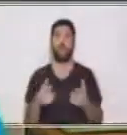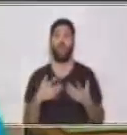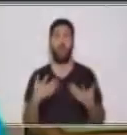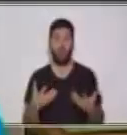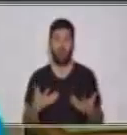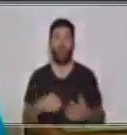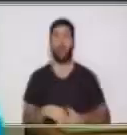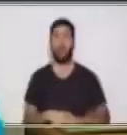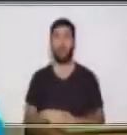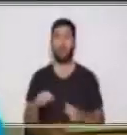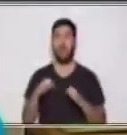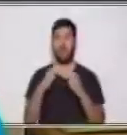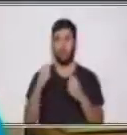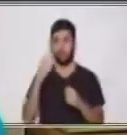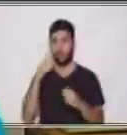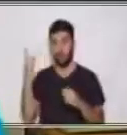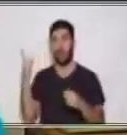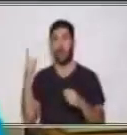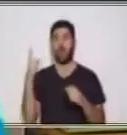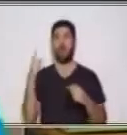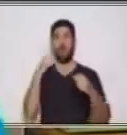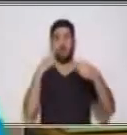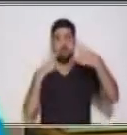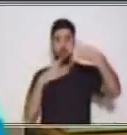que la suma de los ángulos